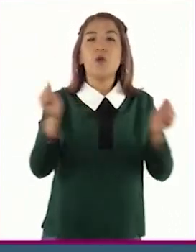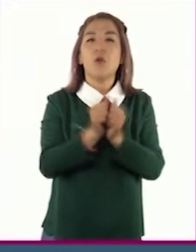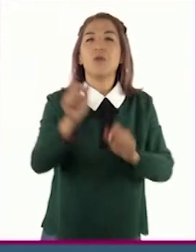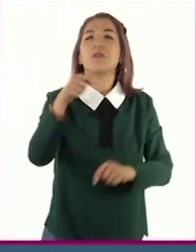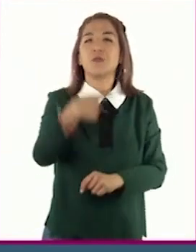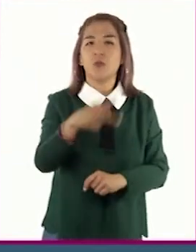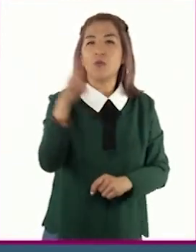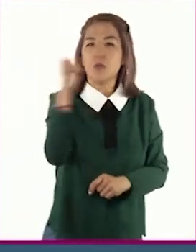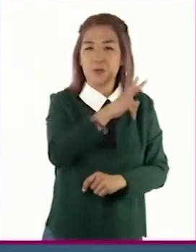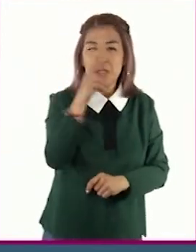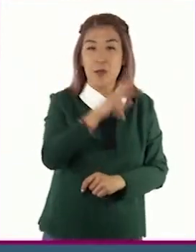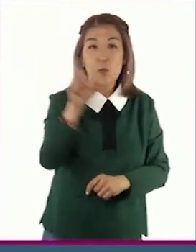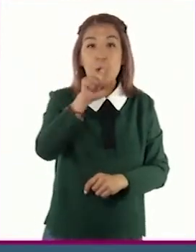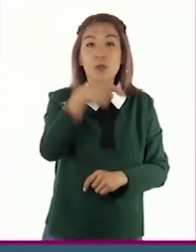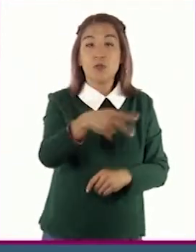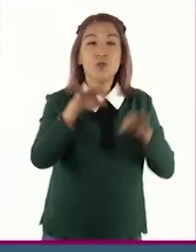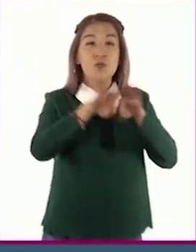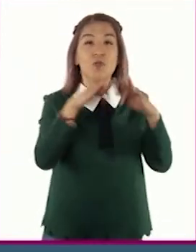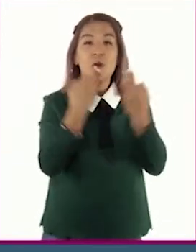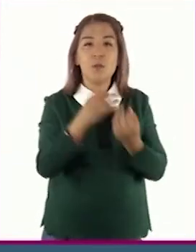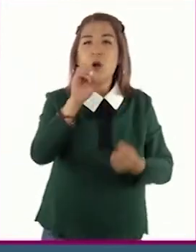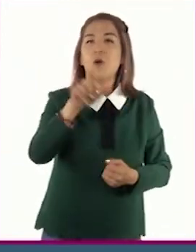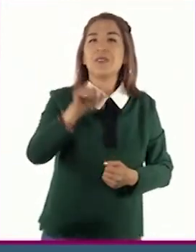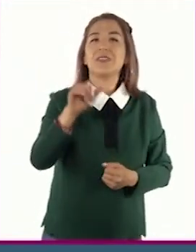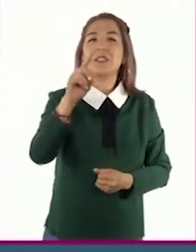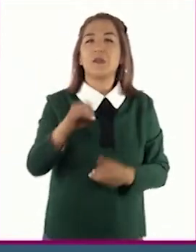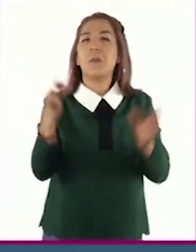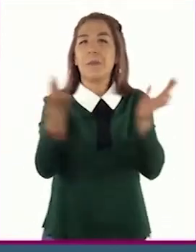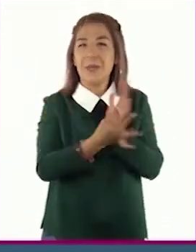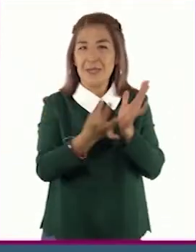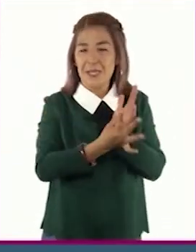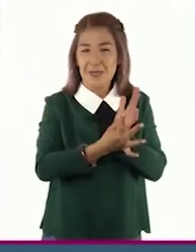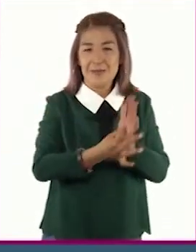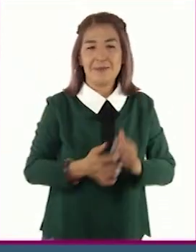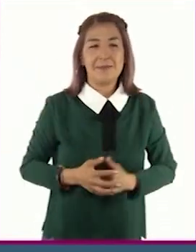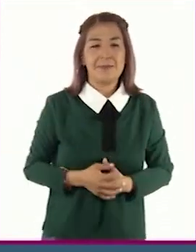decir, cuando forman óxidos metálicos.